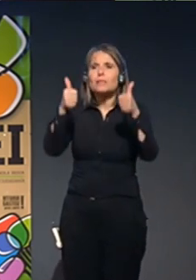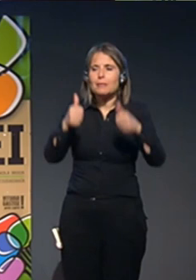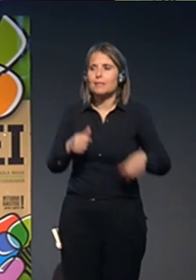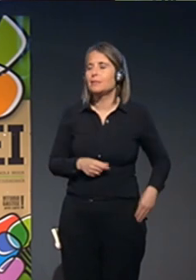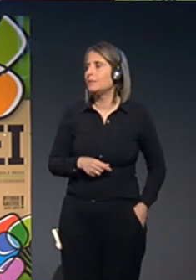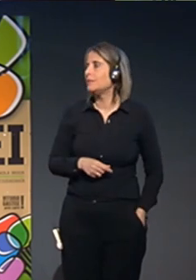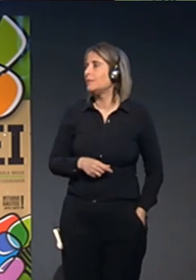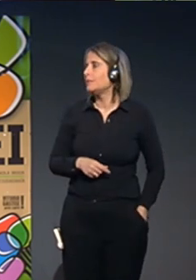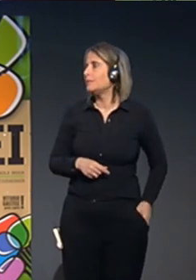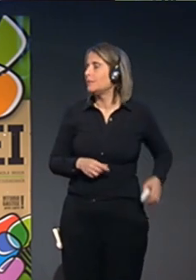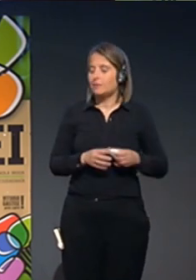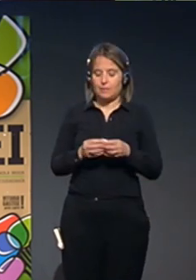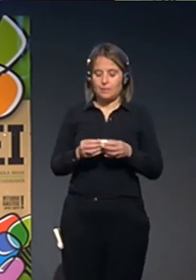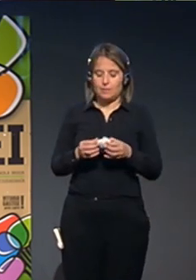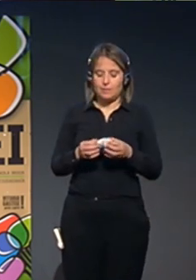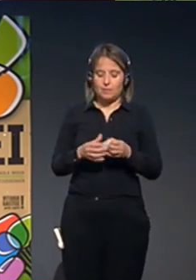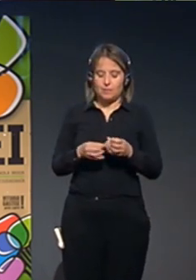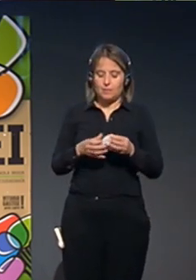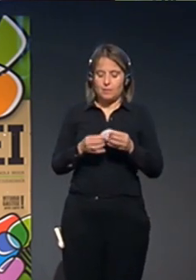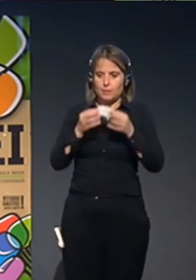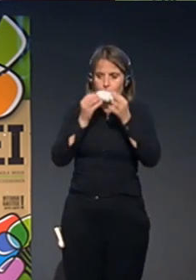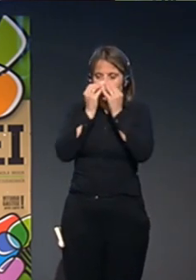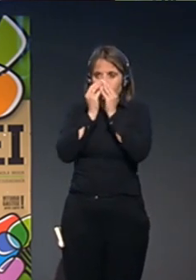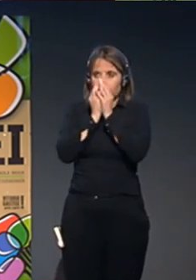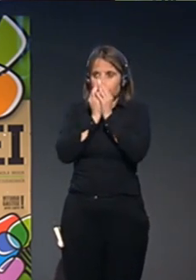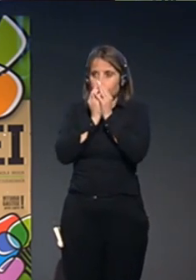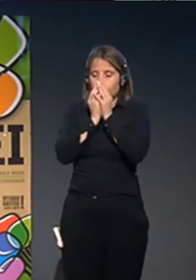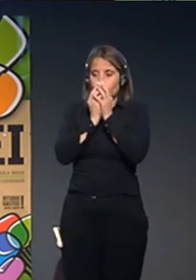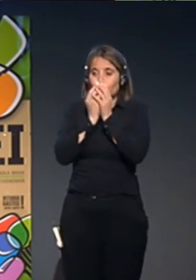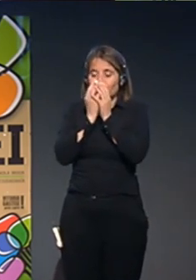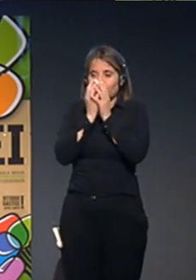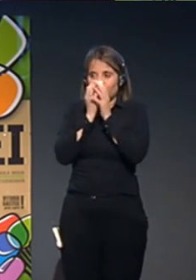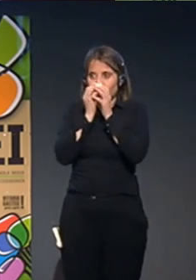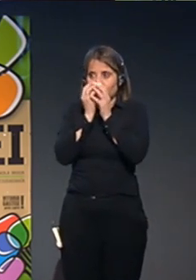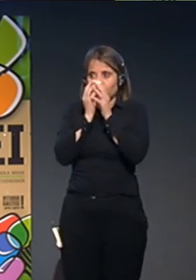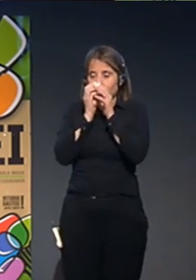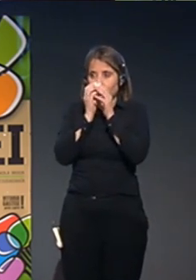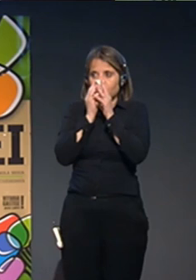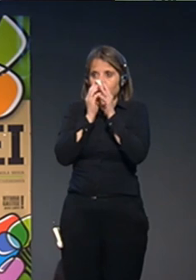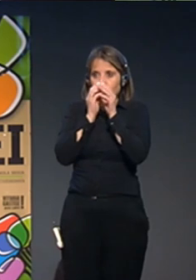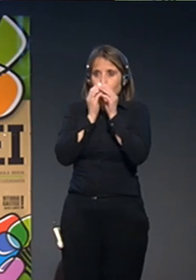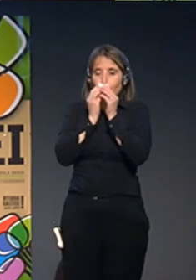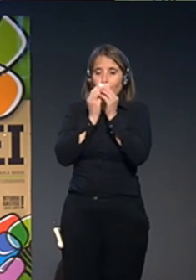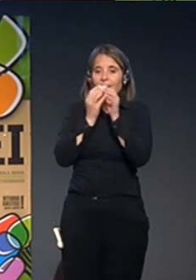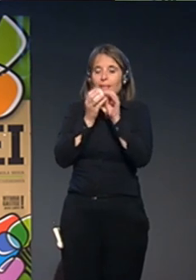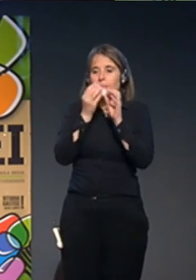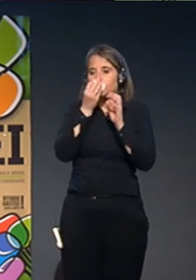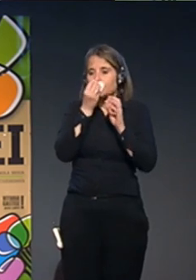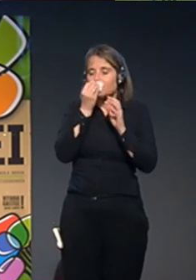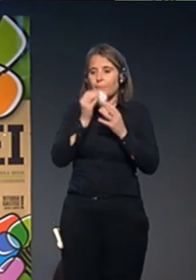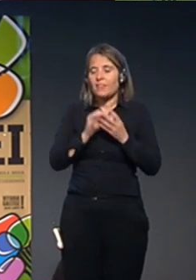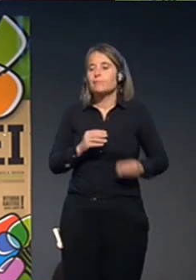que contestamos a esta porque es muy diferenciada eh Te agradezco mucho esta pregunta y me parece muy importante